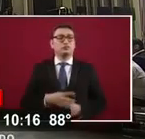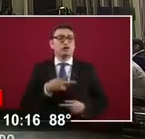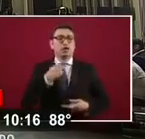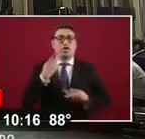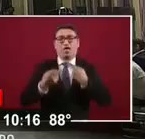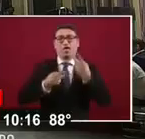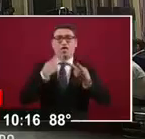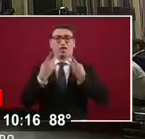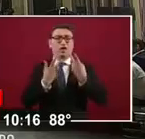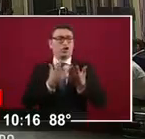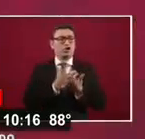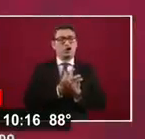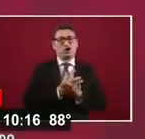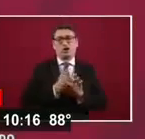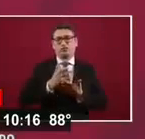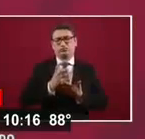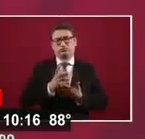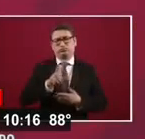exageraciones,